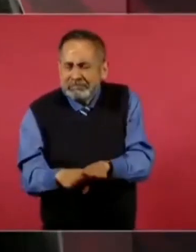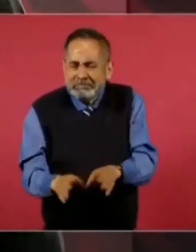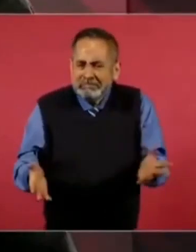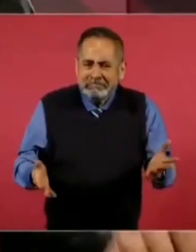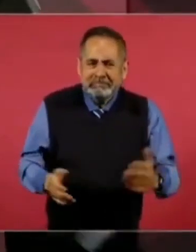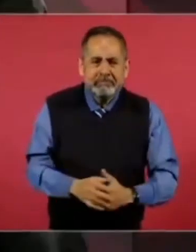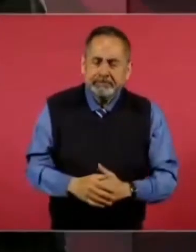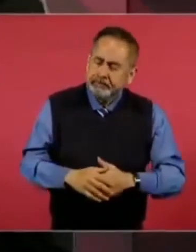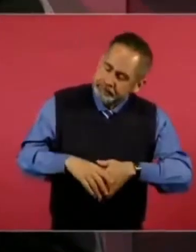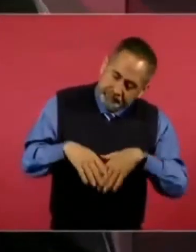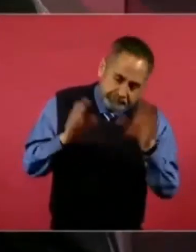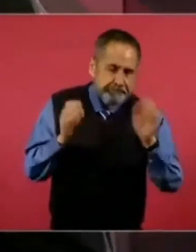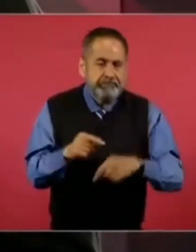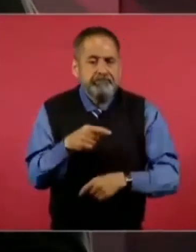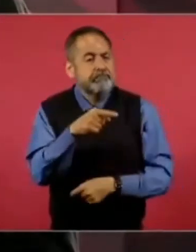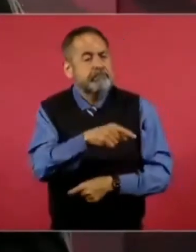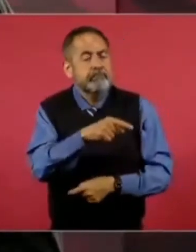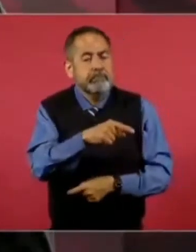Pero bueno,